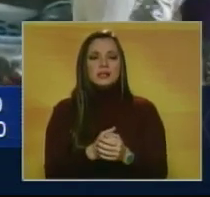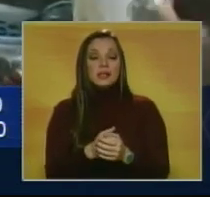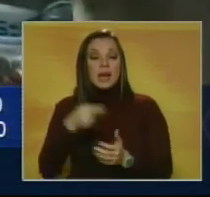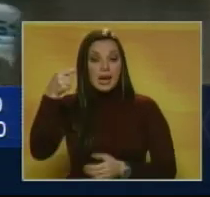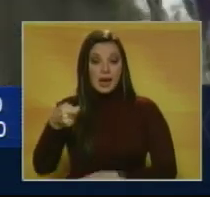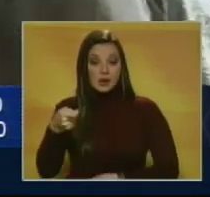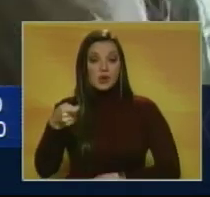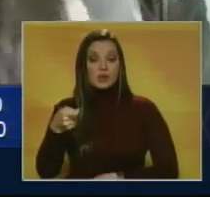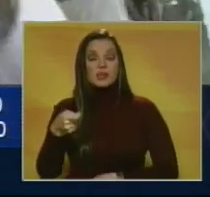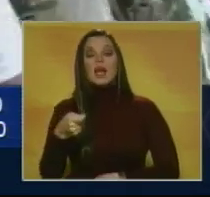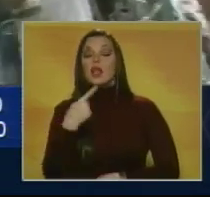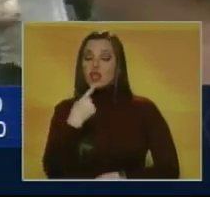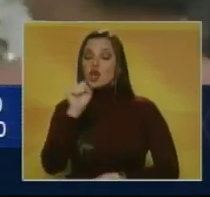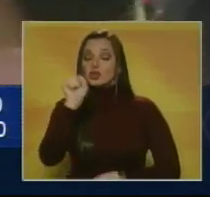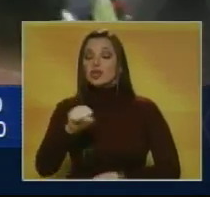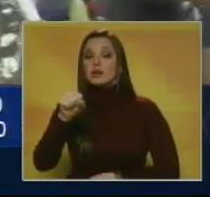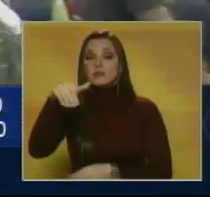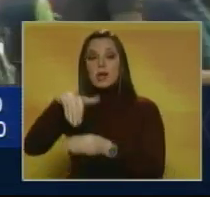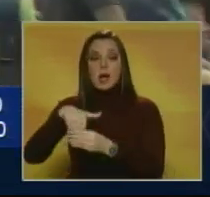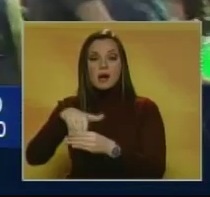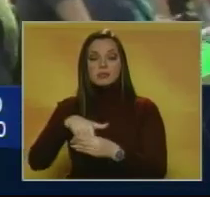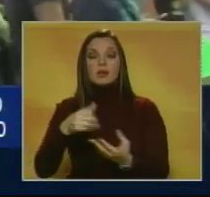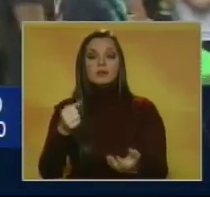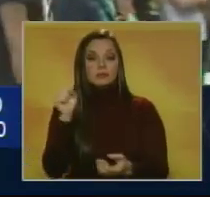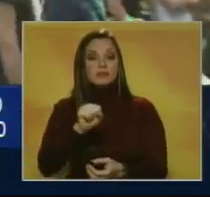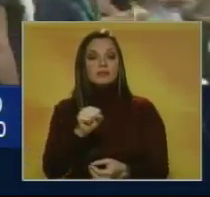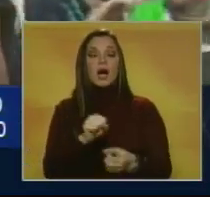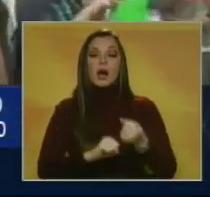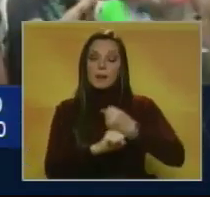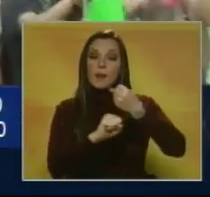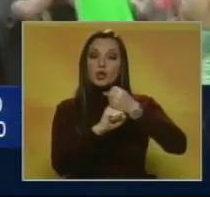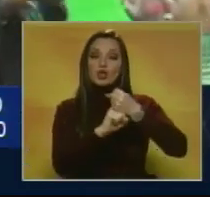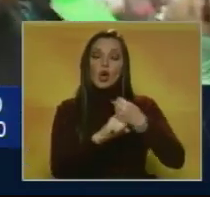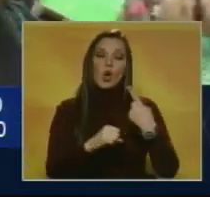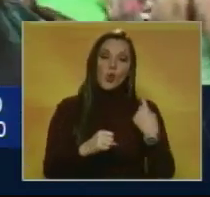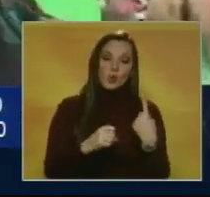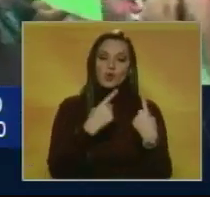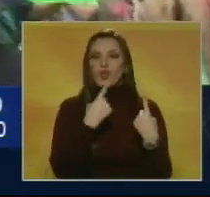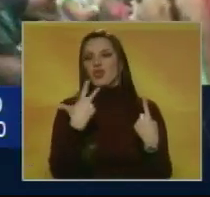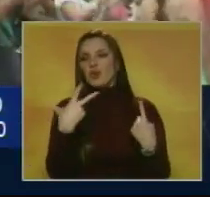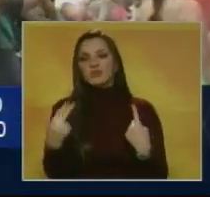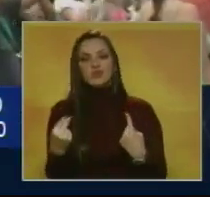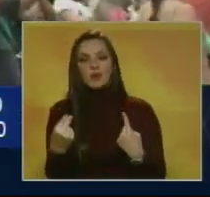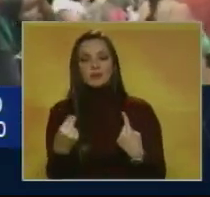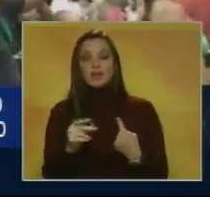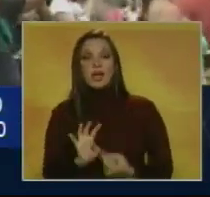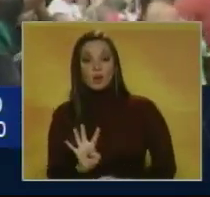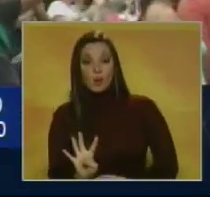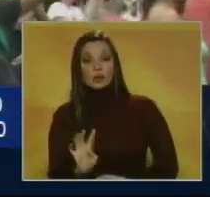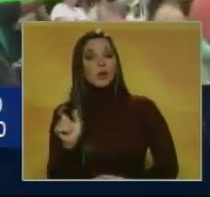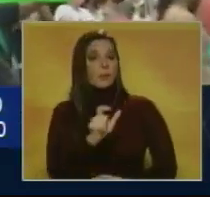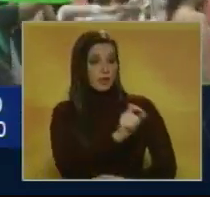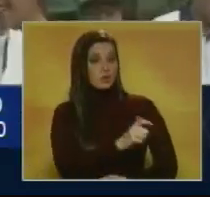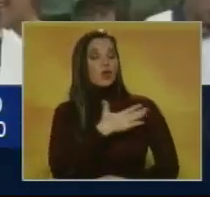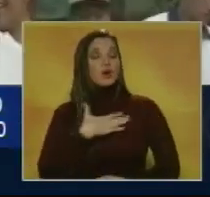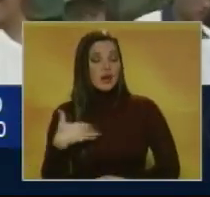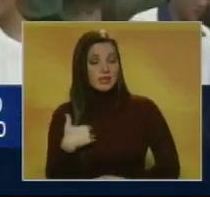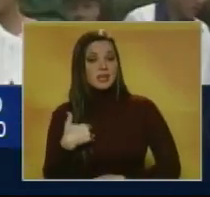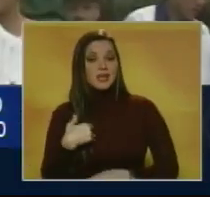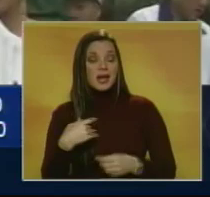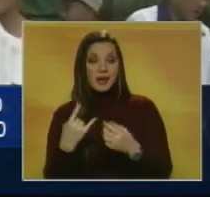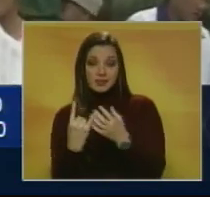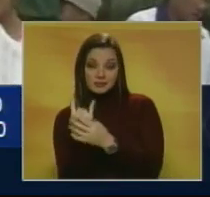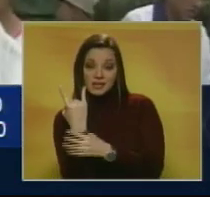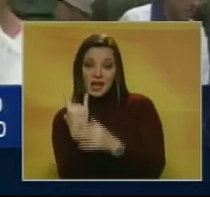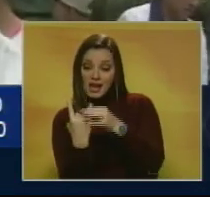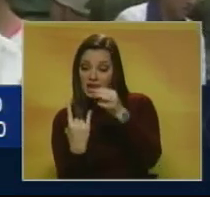por la Corte con 4 votos a favor y 1 en contra, aunque esta decisión solo aplica para las 4 personas que hicieron la